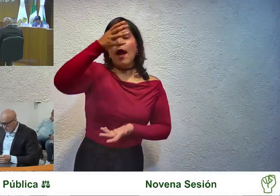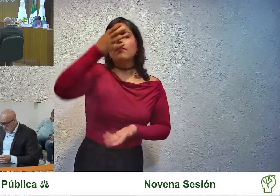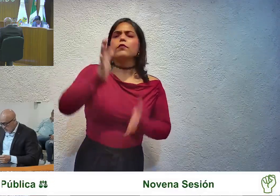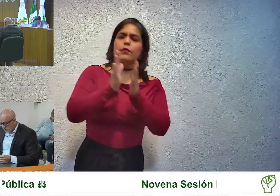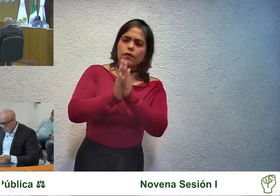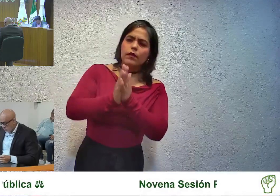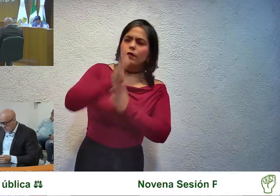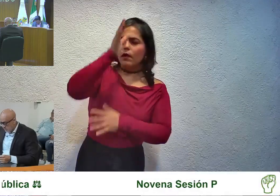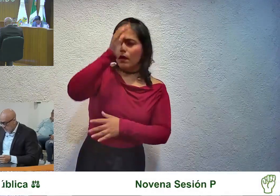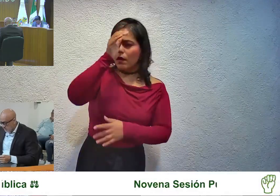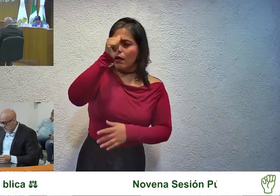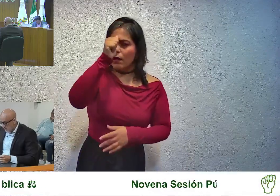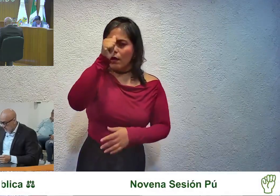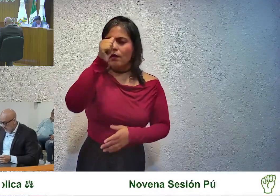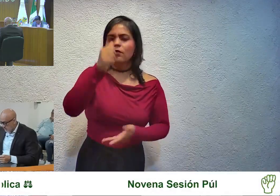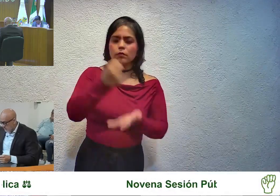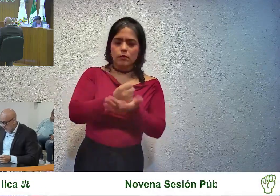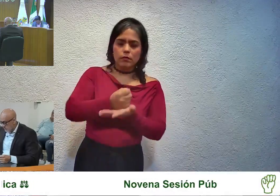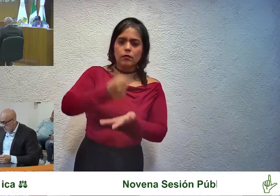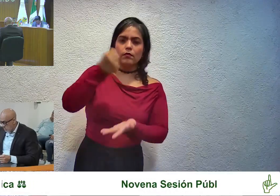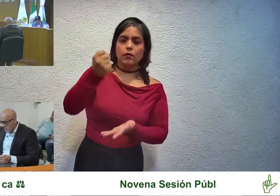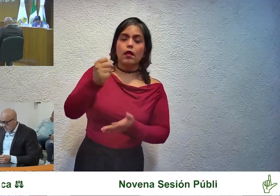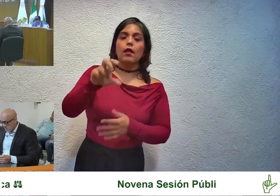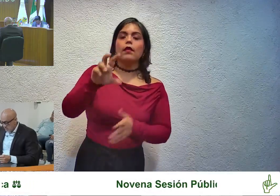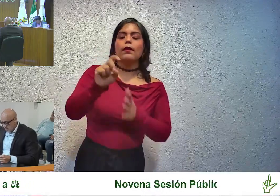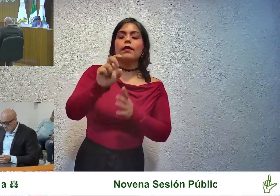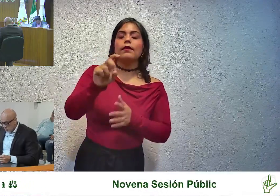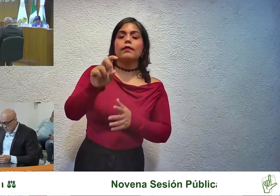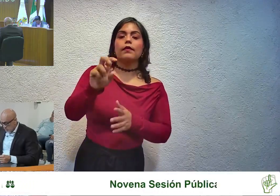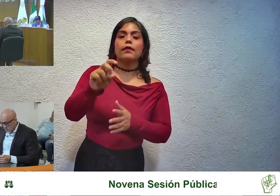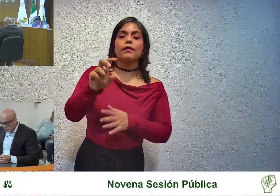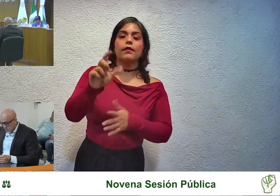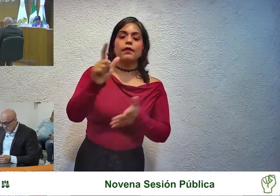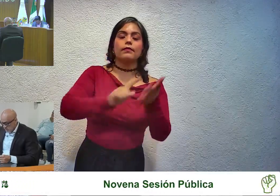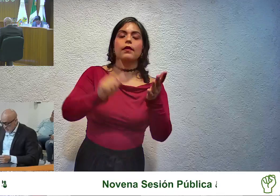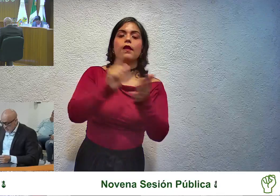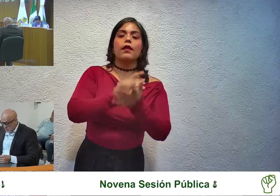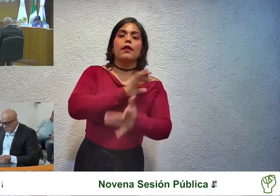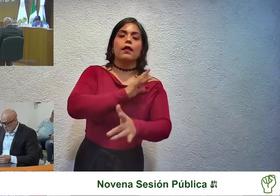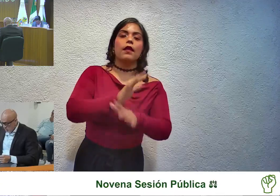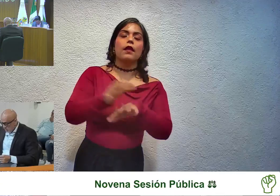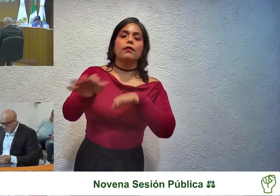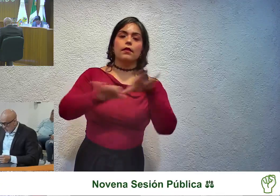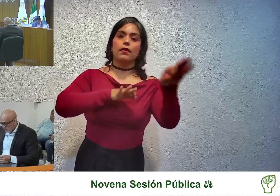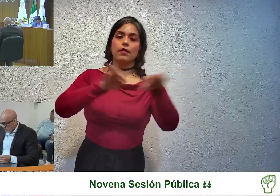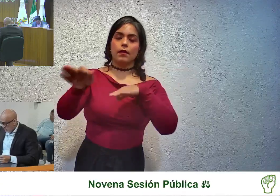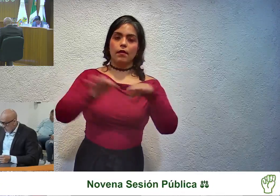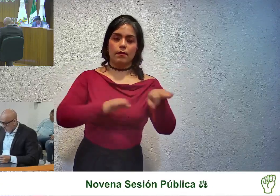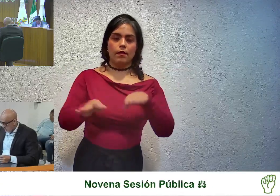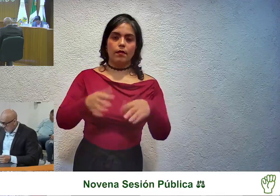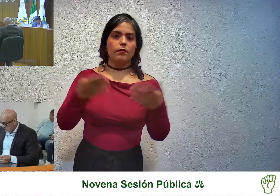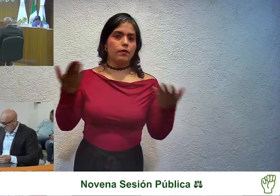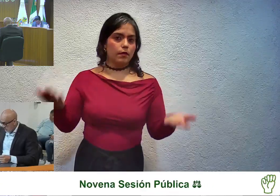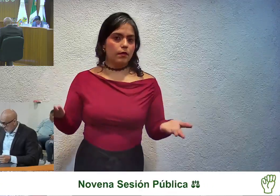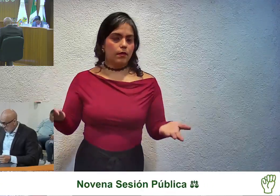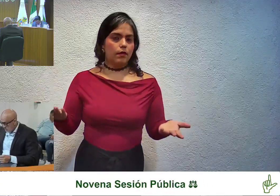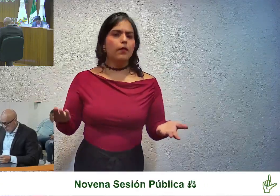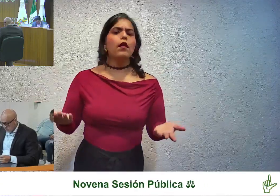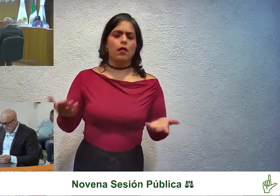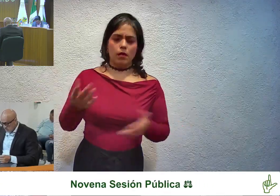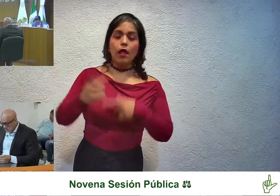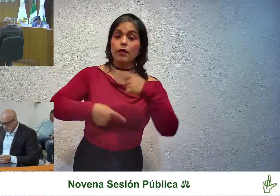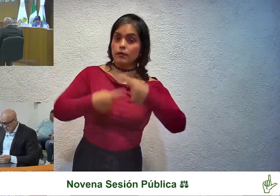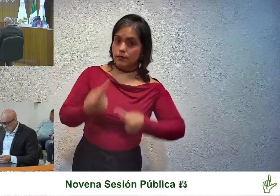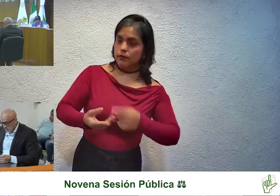lo previsto en el artículo 33 de la Ley Federal de Trabajo de aplicación supletoria, Dicho instrumento fue debidamente ratificado ante